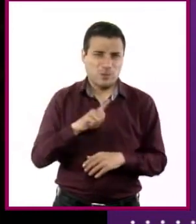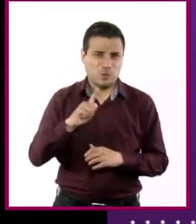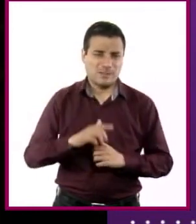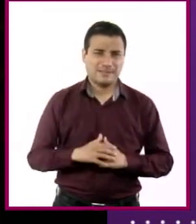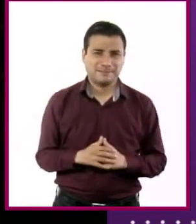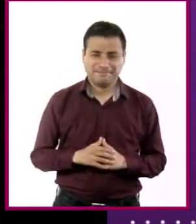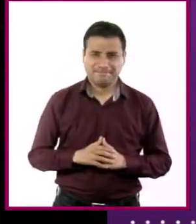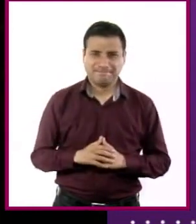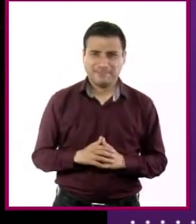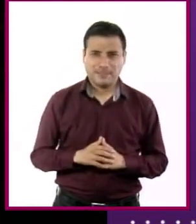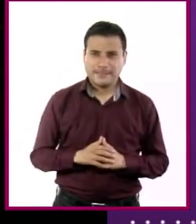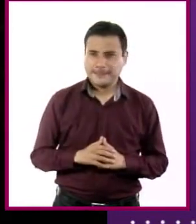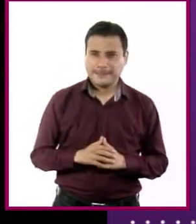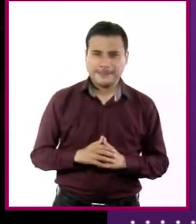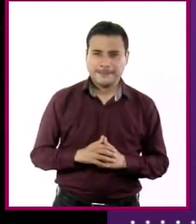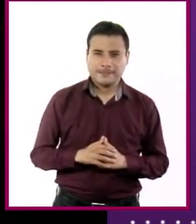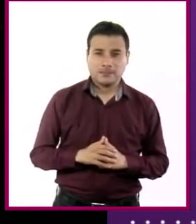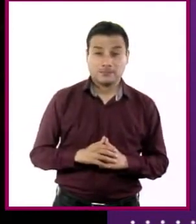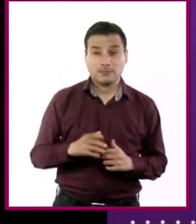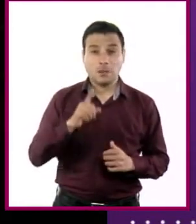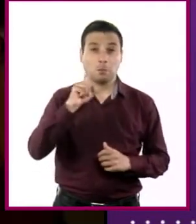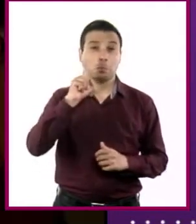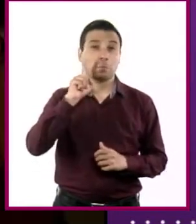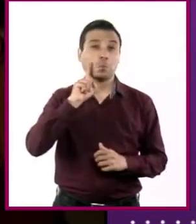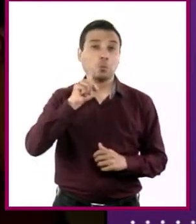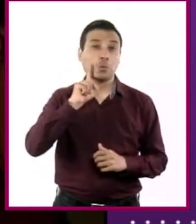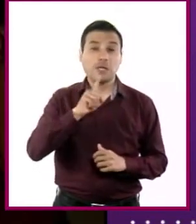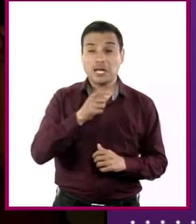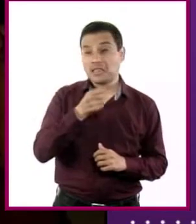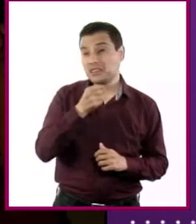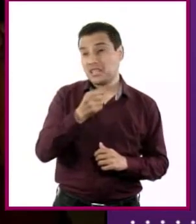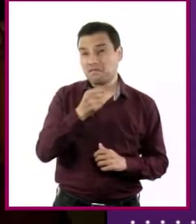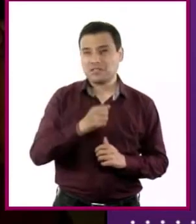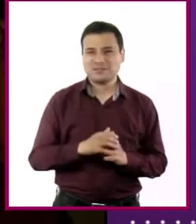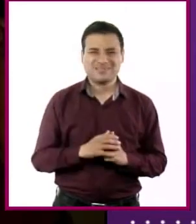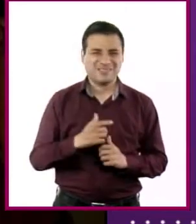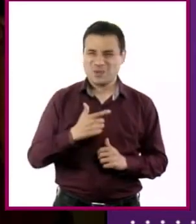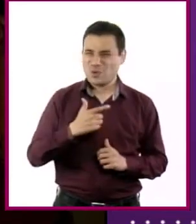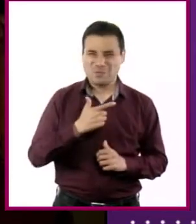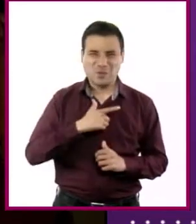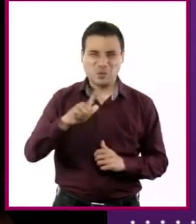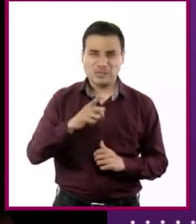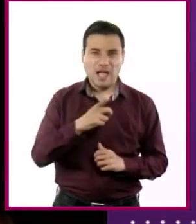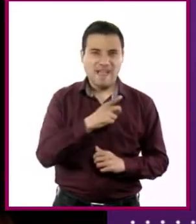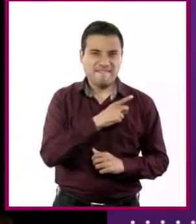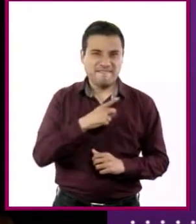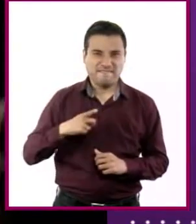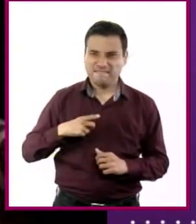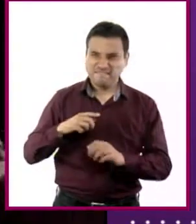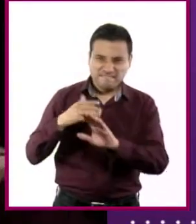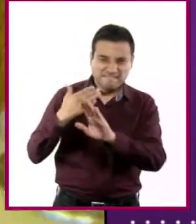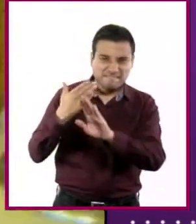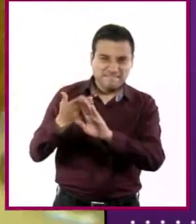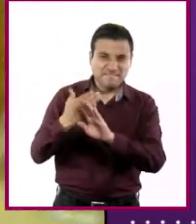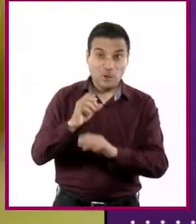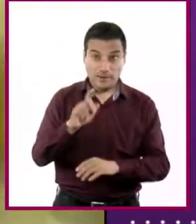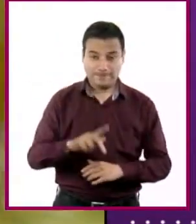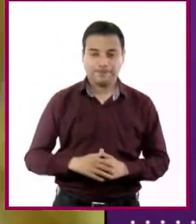me cae mal esa engreída Miss Gossip. Por eso tenemos que estropear la entrevista.